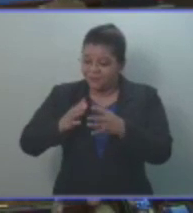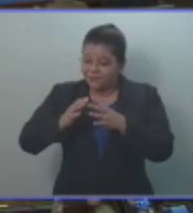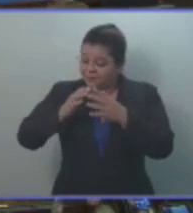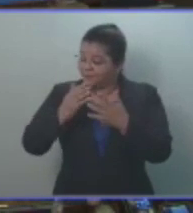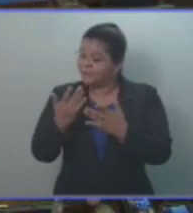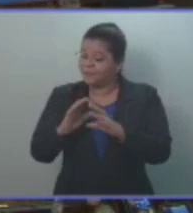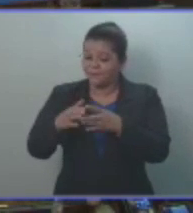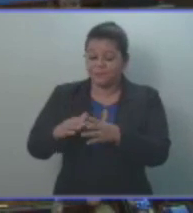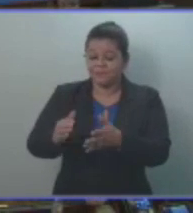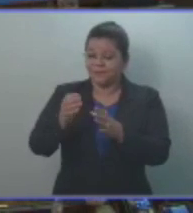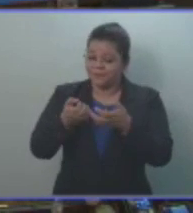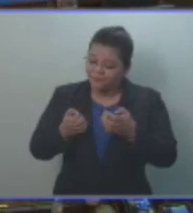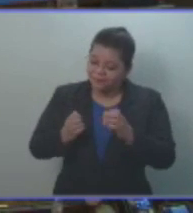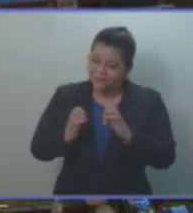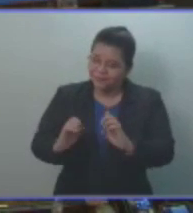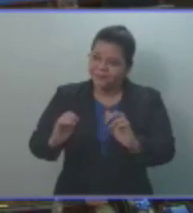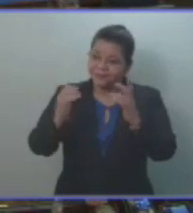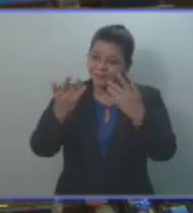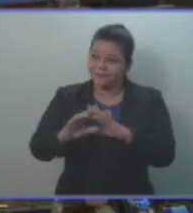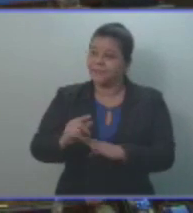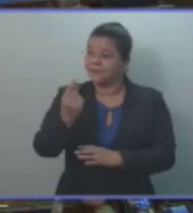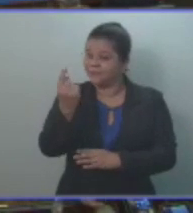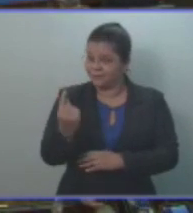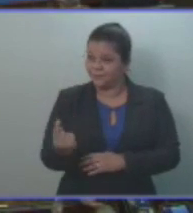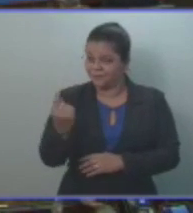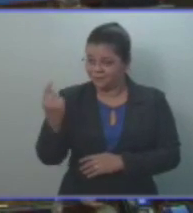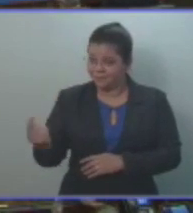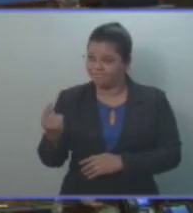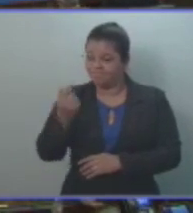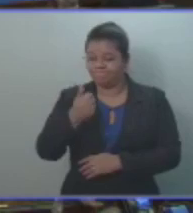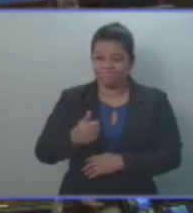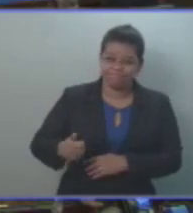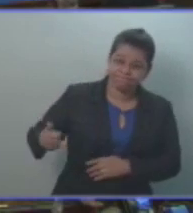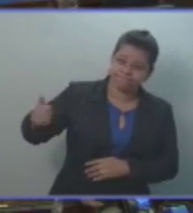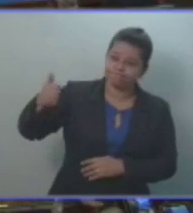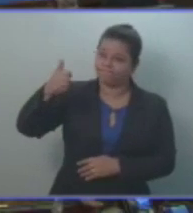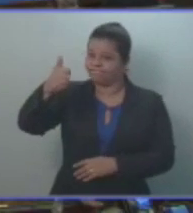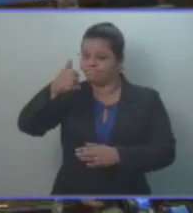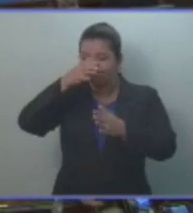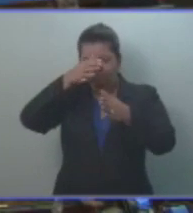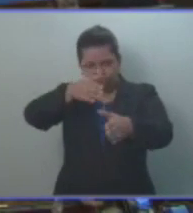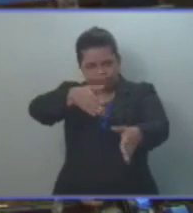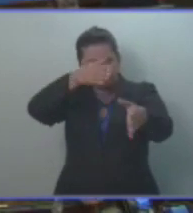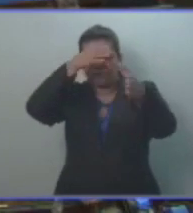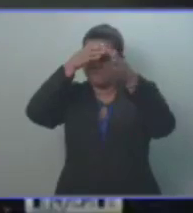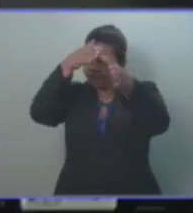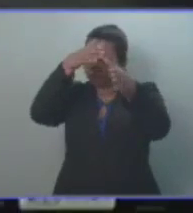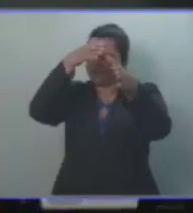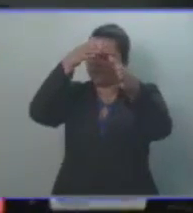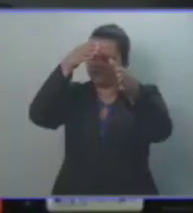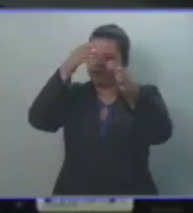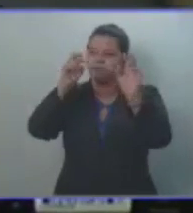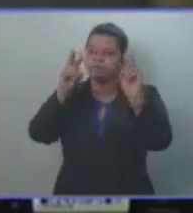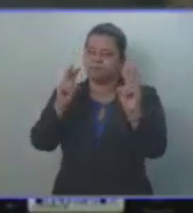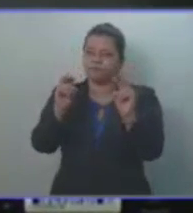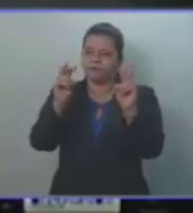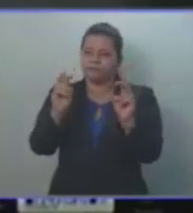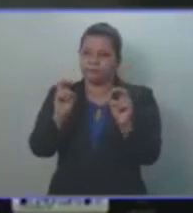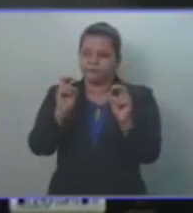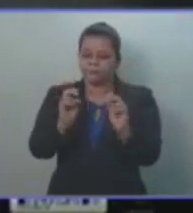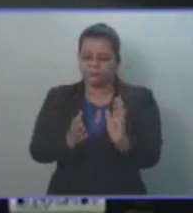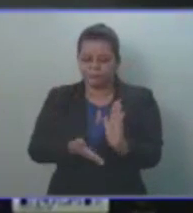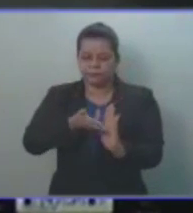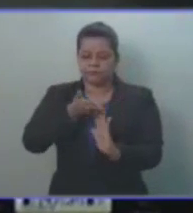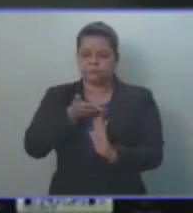estratégico compuesto por personas de altísimo rendimiento y conocimiento en materia de